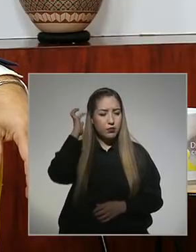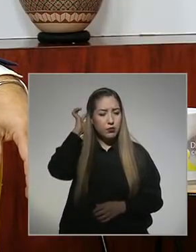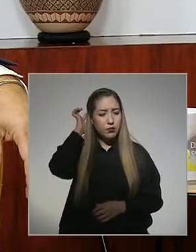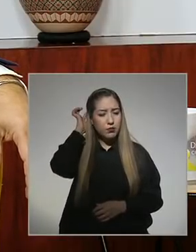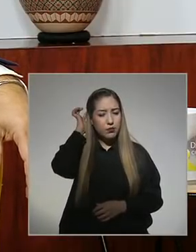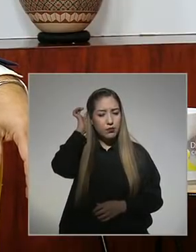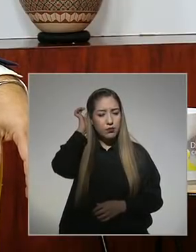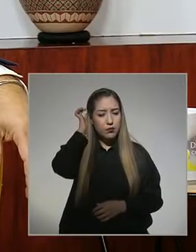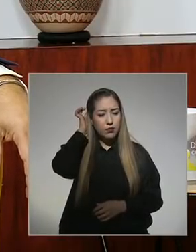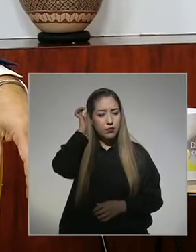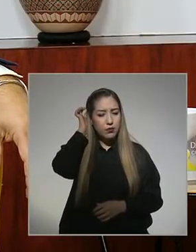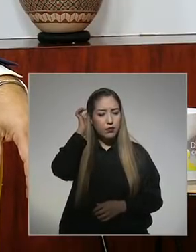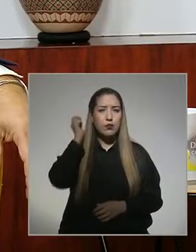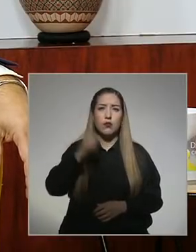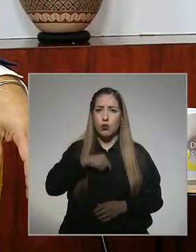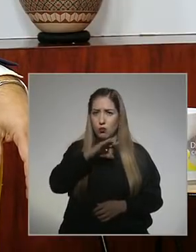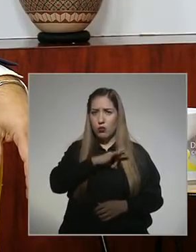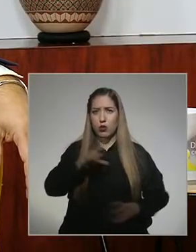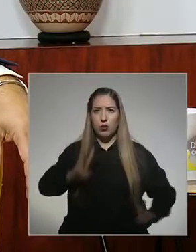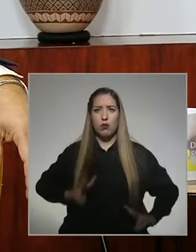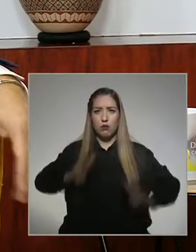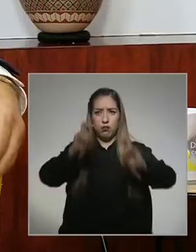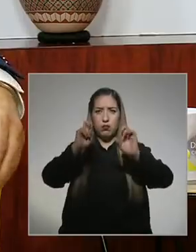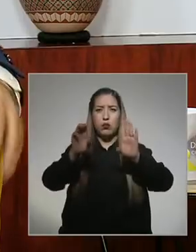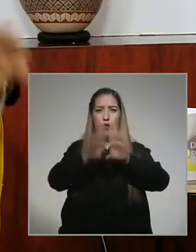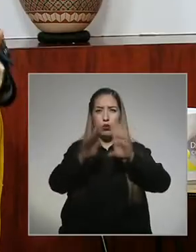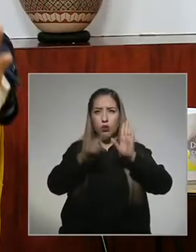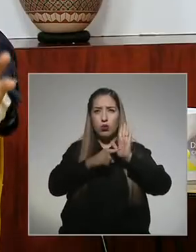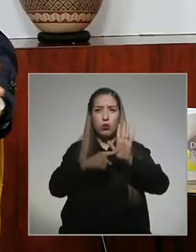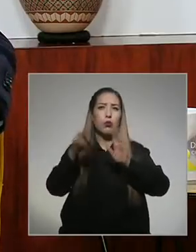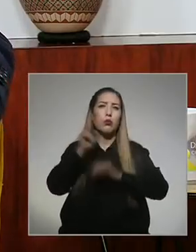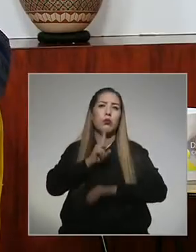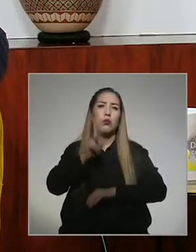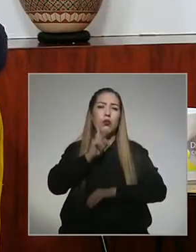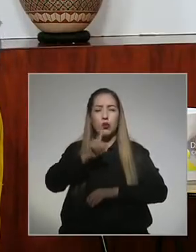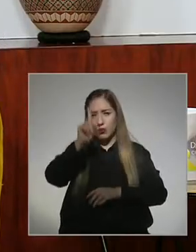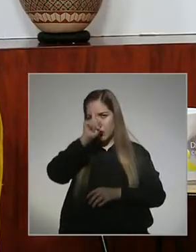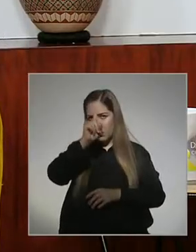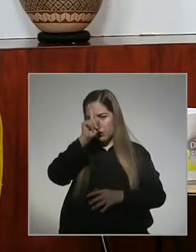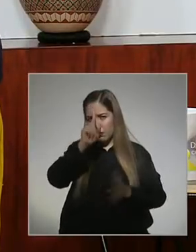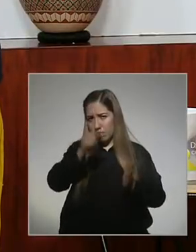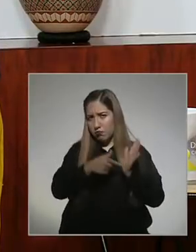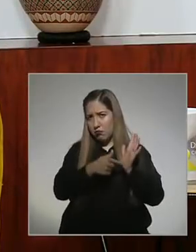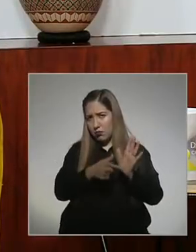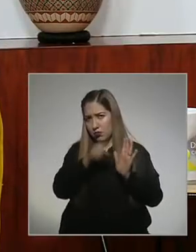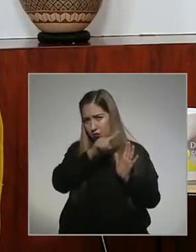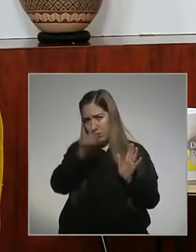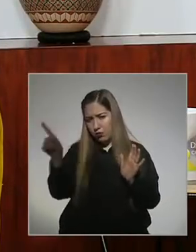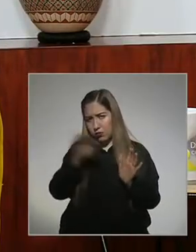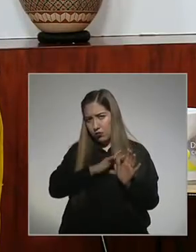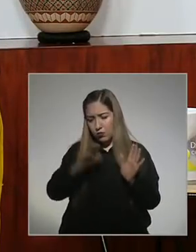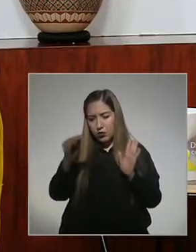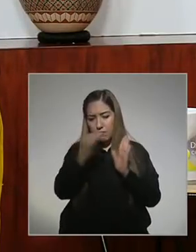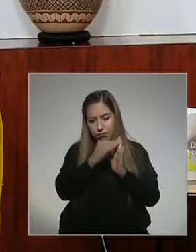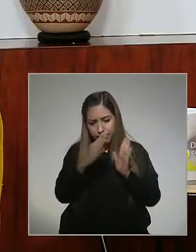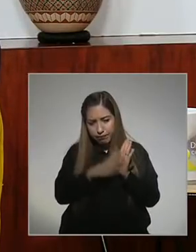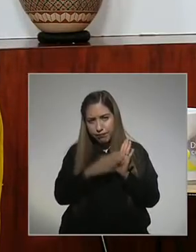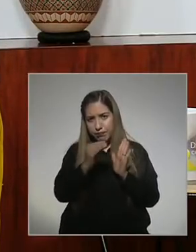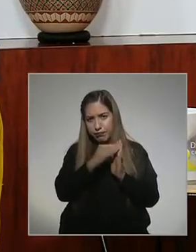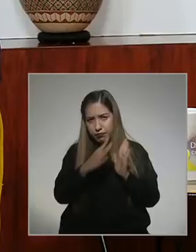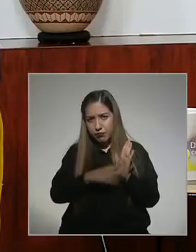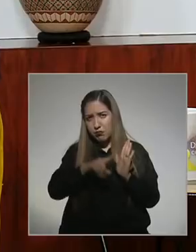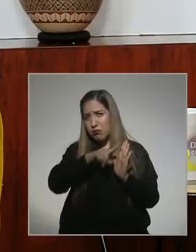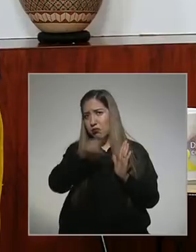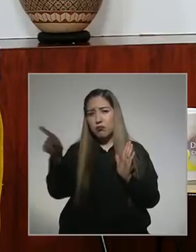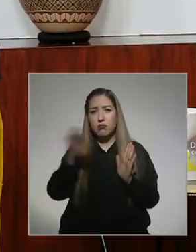una muestra de contrato de sugerido de lo que pueden poner y que lo puedan